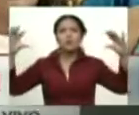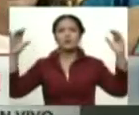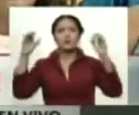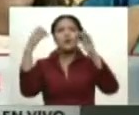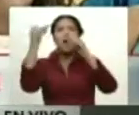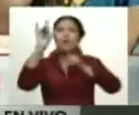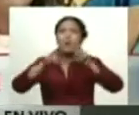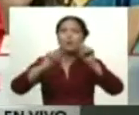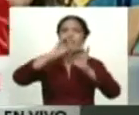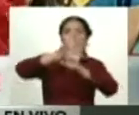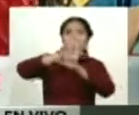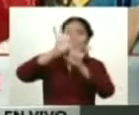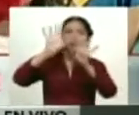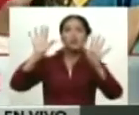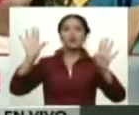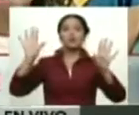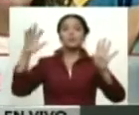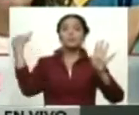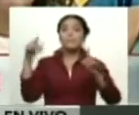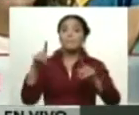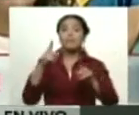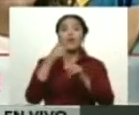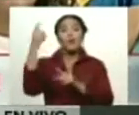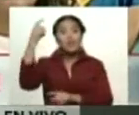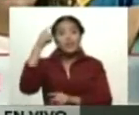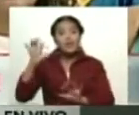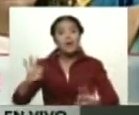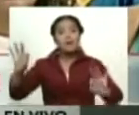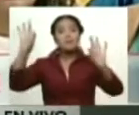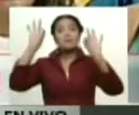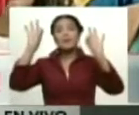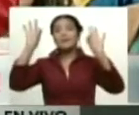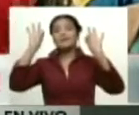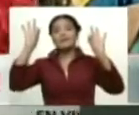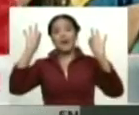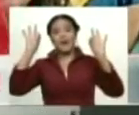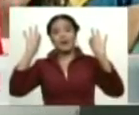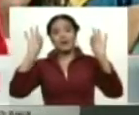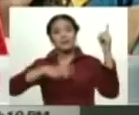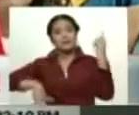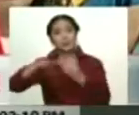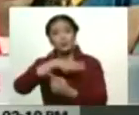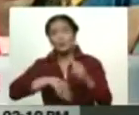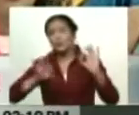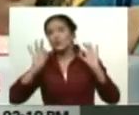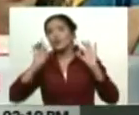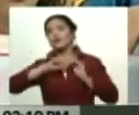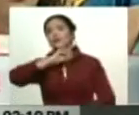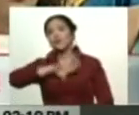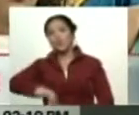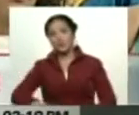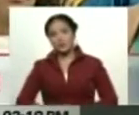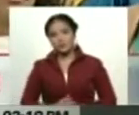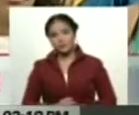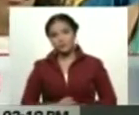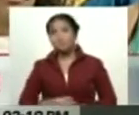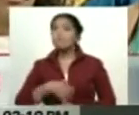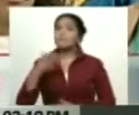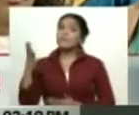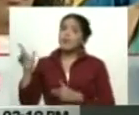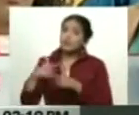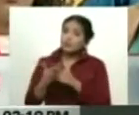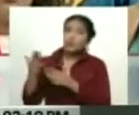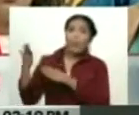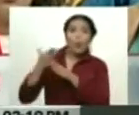borrascoso. De días especiales donde hay grandes acontecimientos históricos. Y hemos venido a